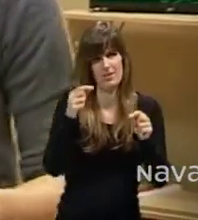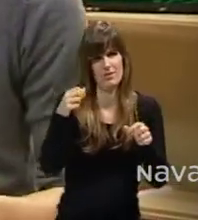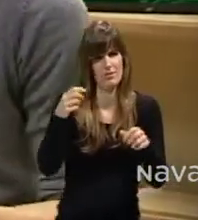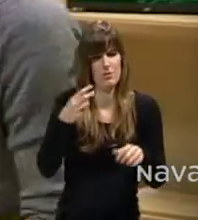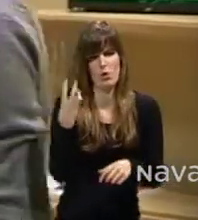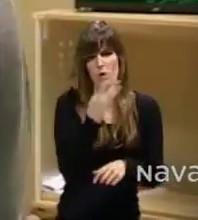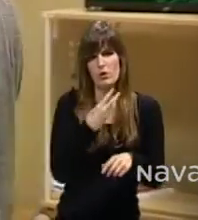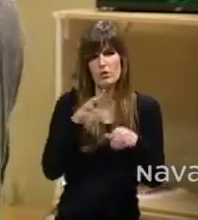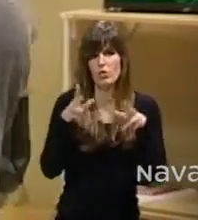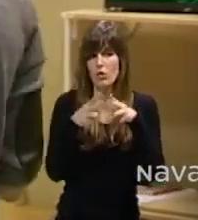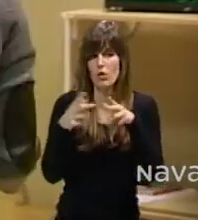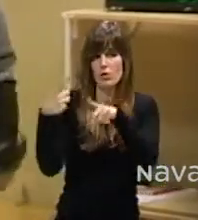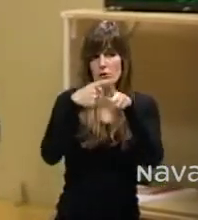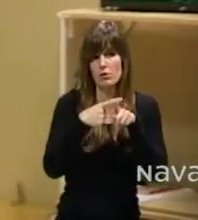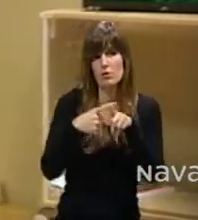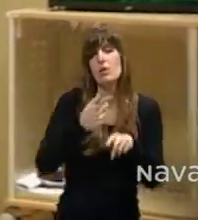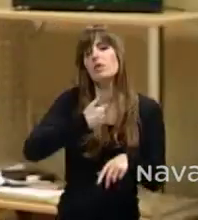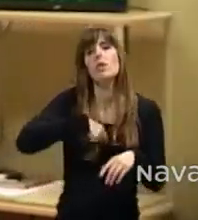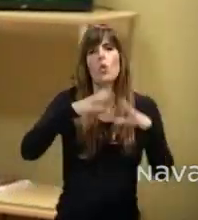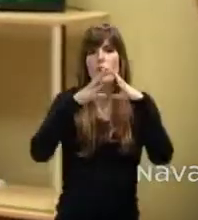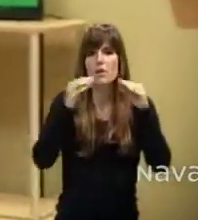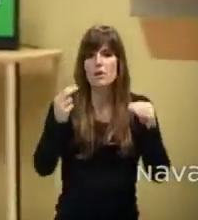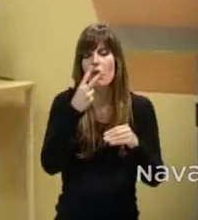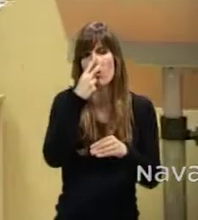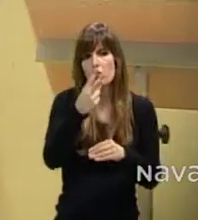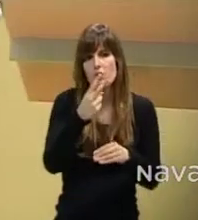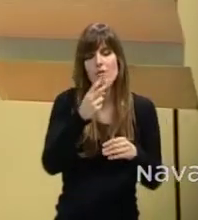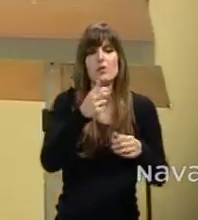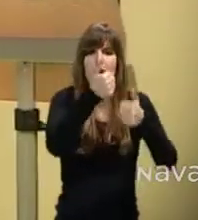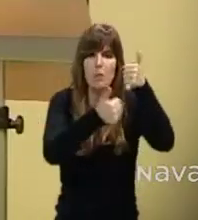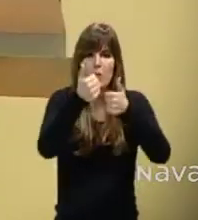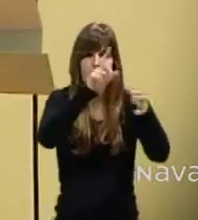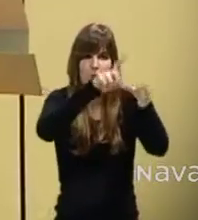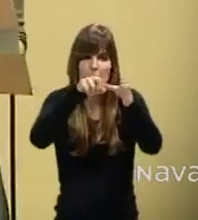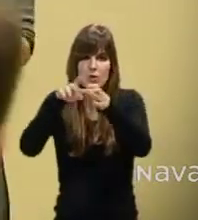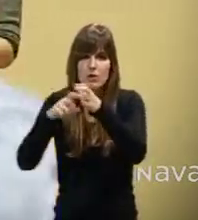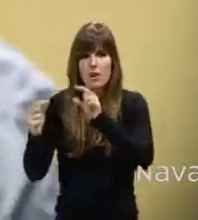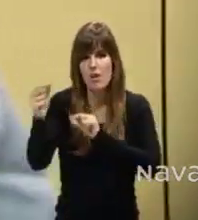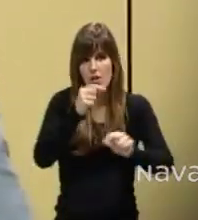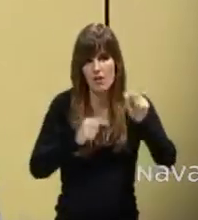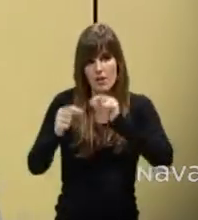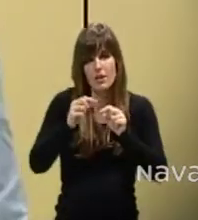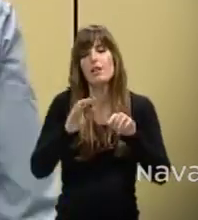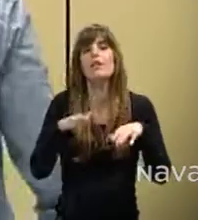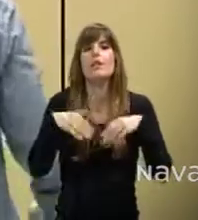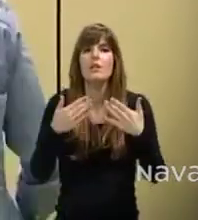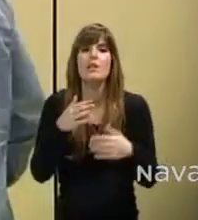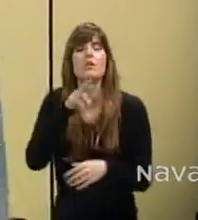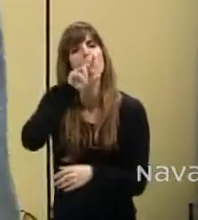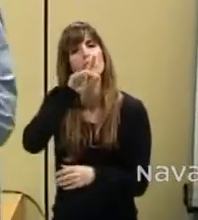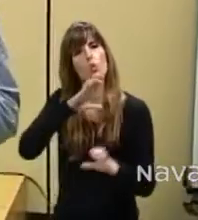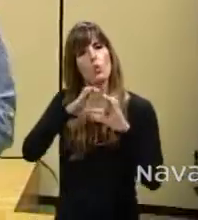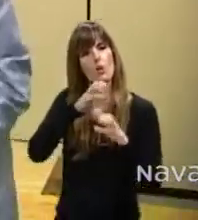como decían antes, dos años debatiendo a lo largo de diferentes torneos, luego hemos sido profesores de oratoria, de